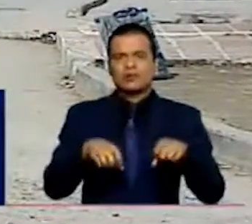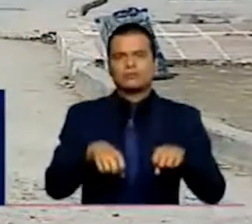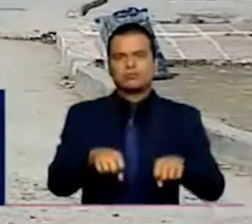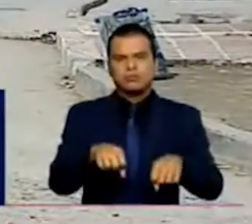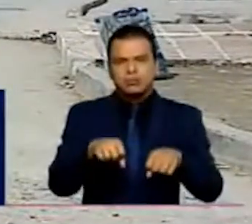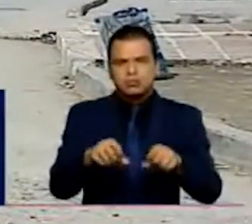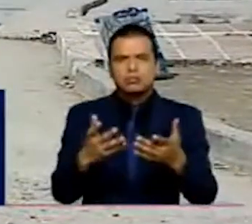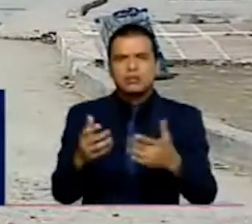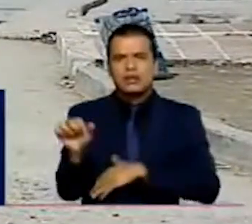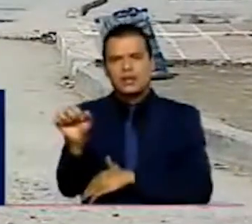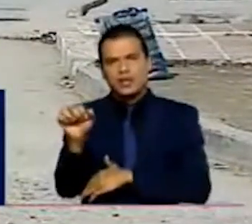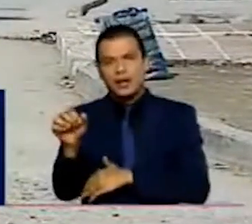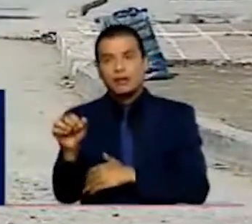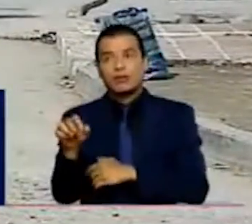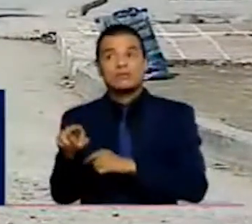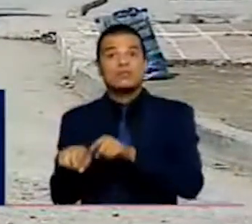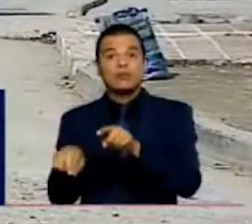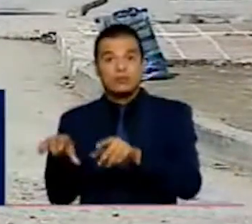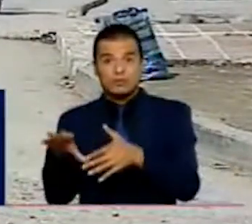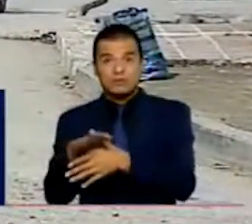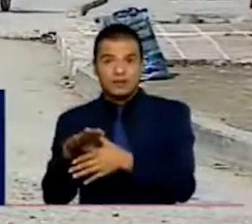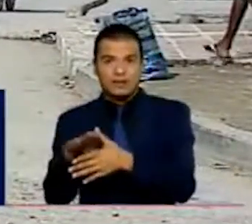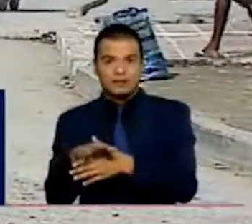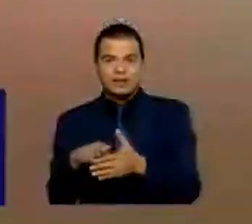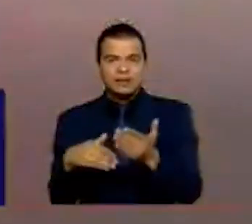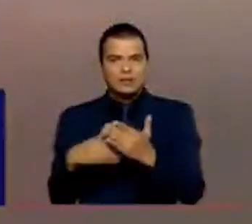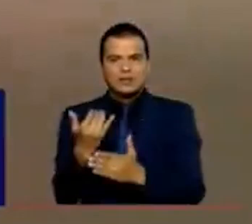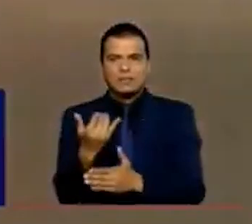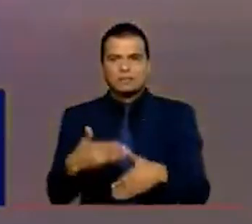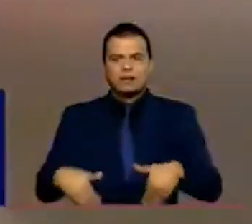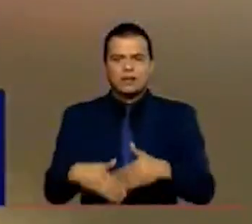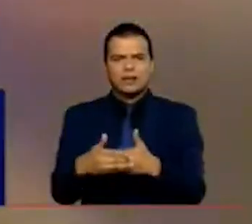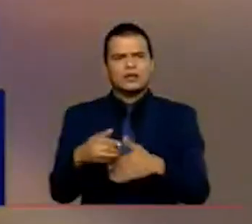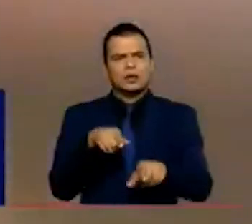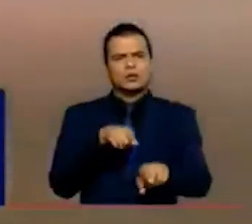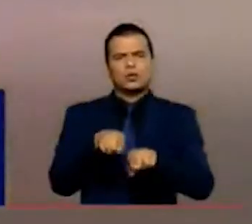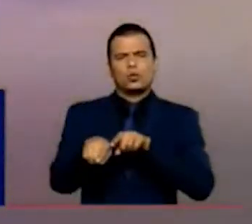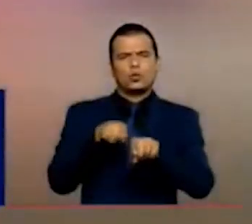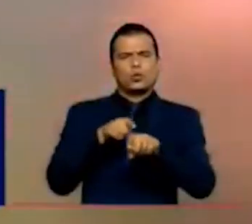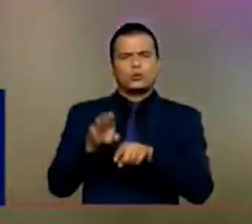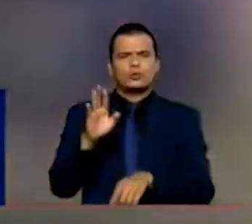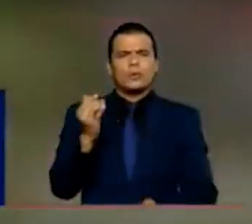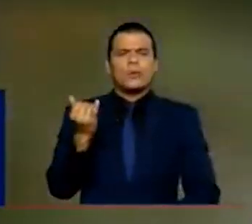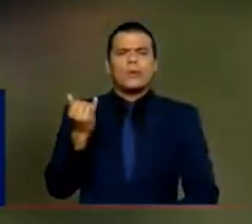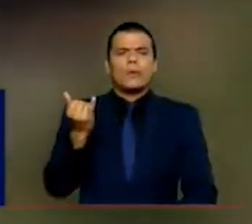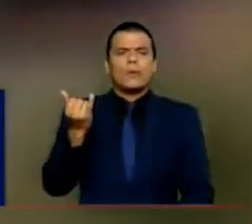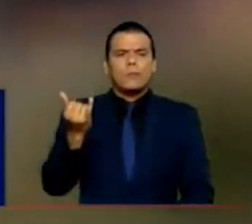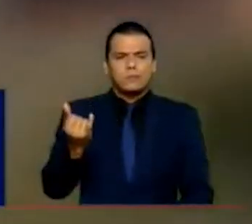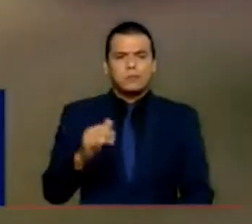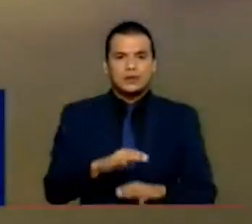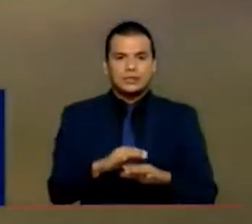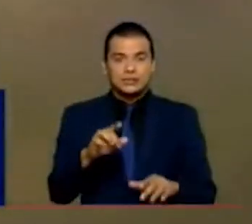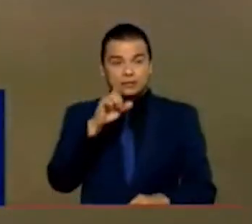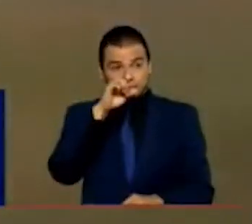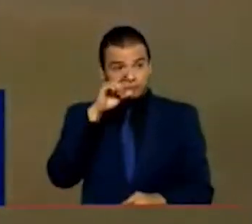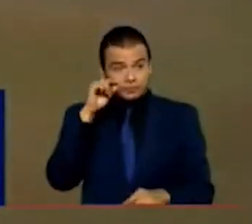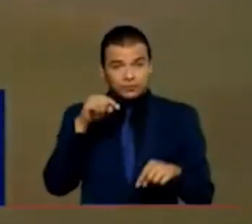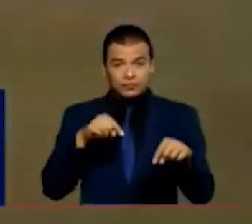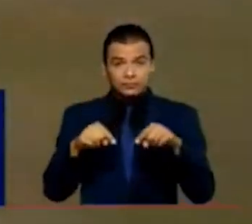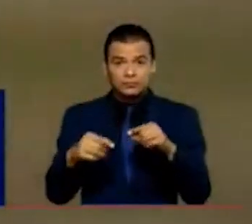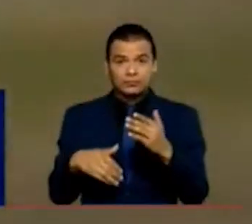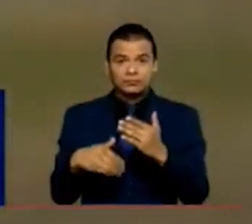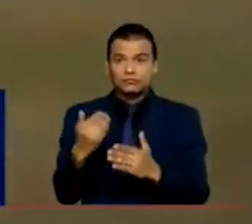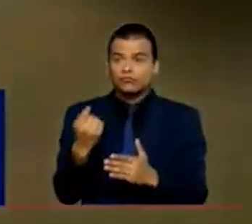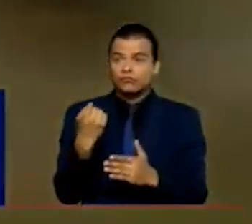público que realizan carreras y acrobacias peligrosas en las vías. Recientemente, las autoridades de Candelaria adelantaron